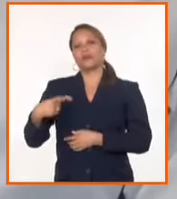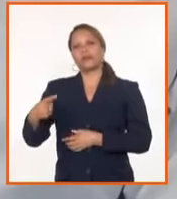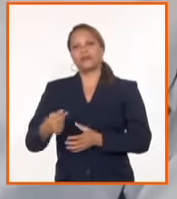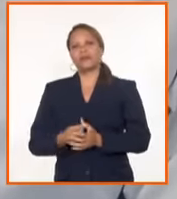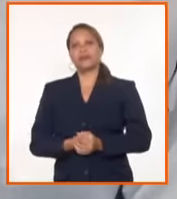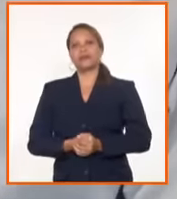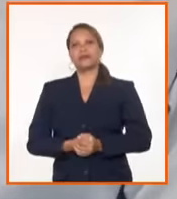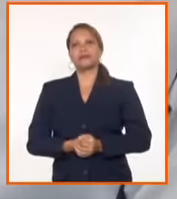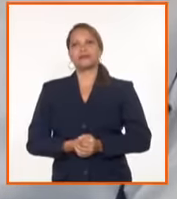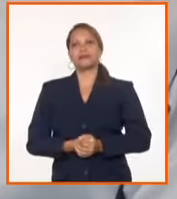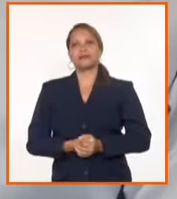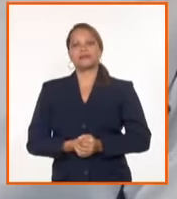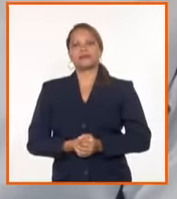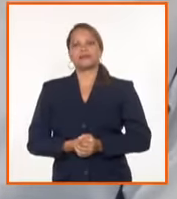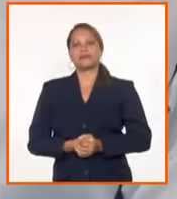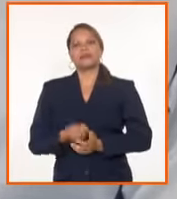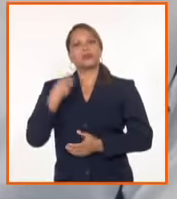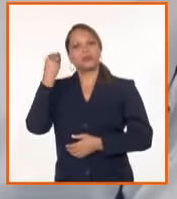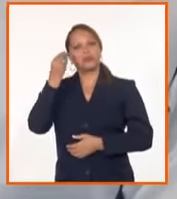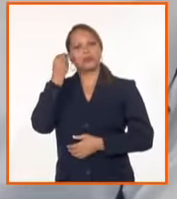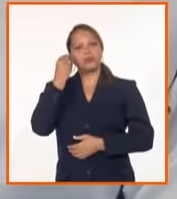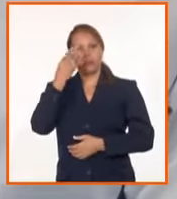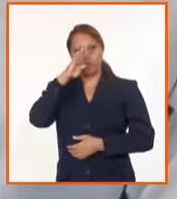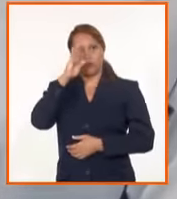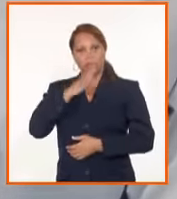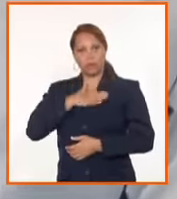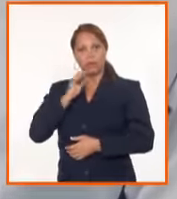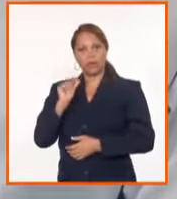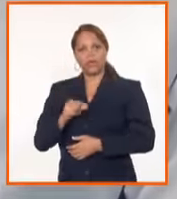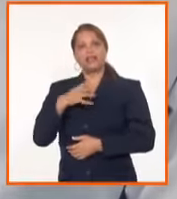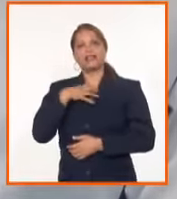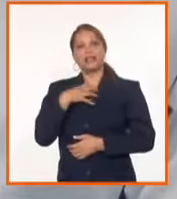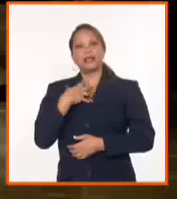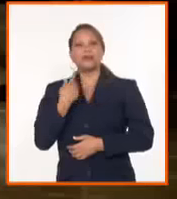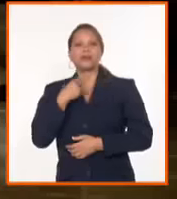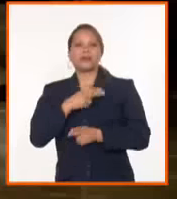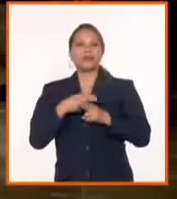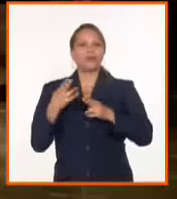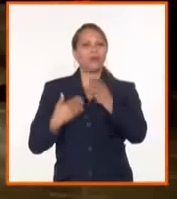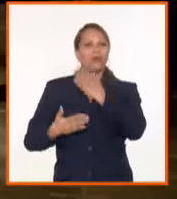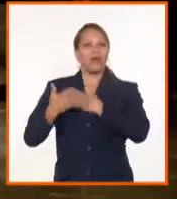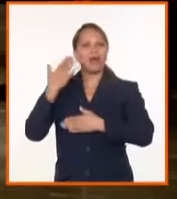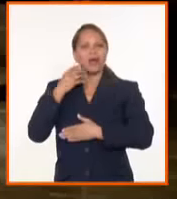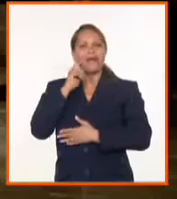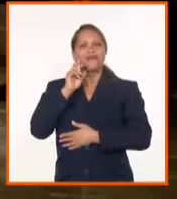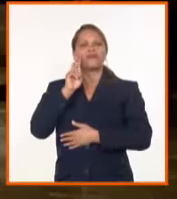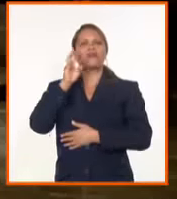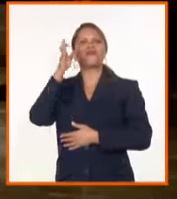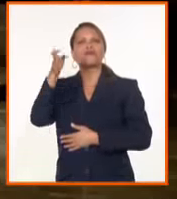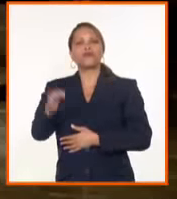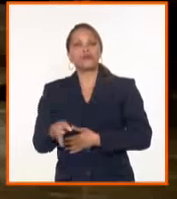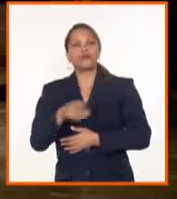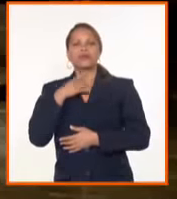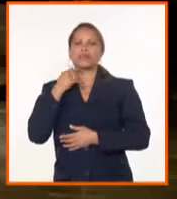o complejas. Y yo creo que en Cuba tenemos desde nuestra historia una visión de desafío,